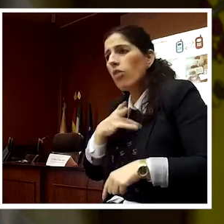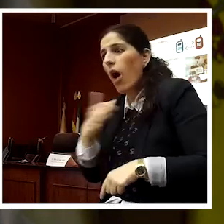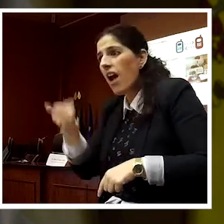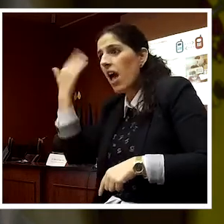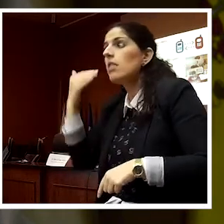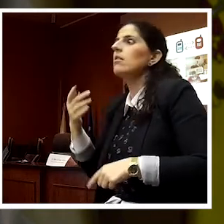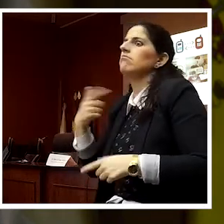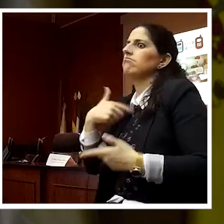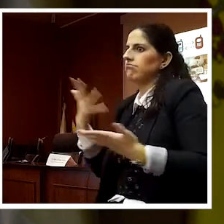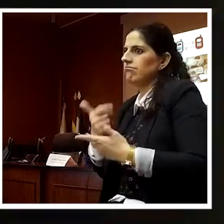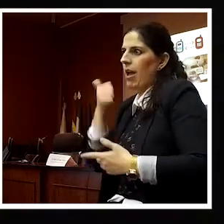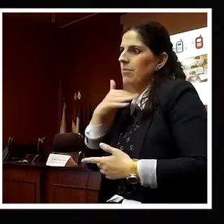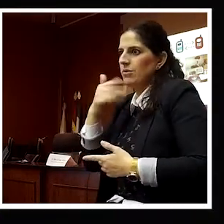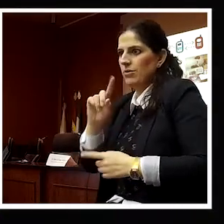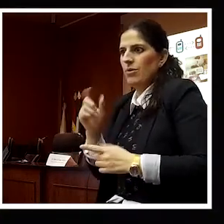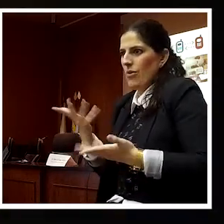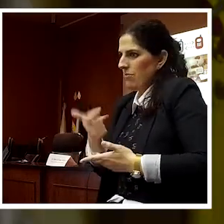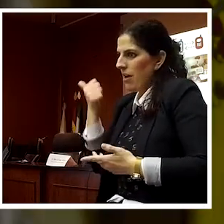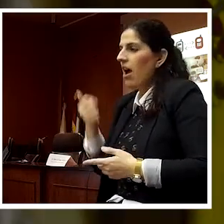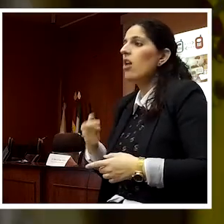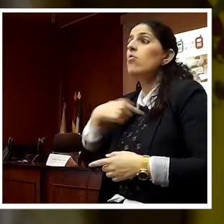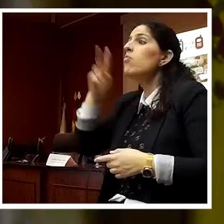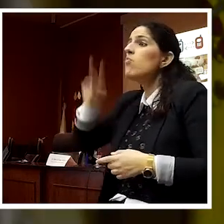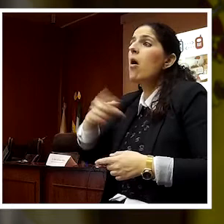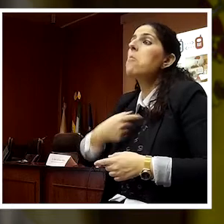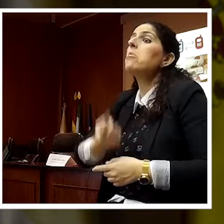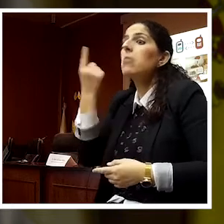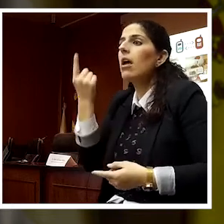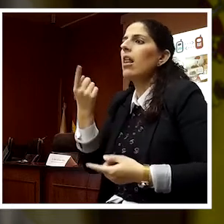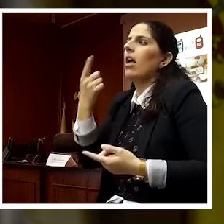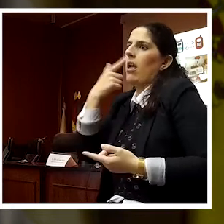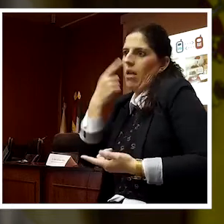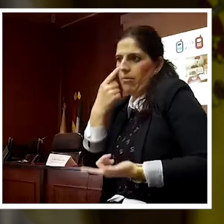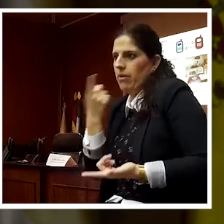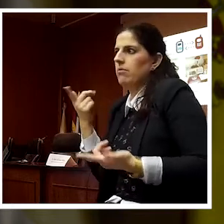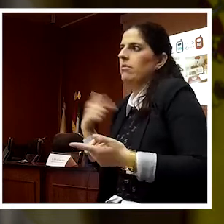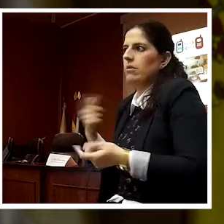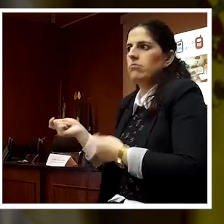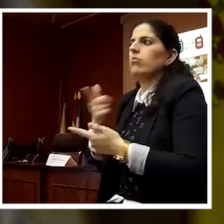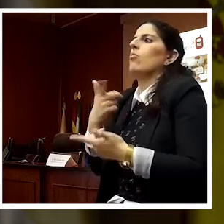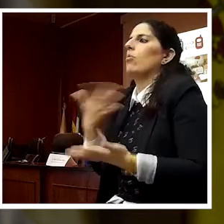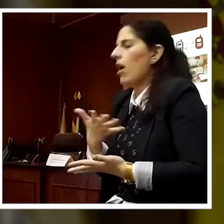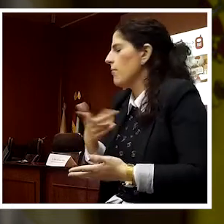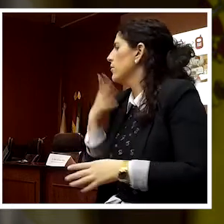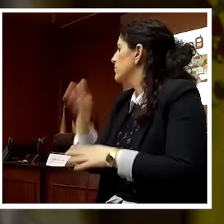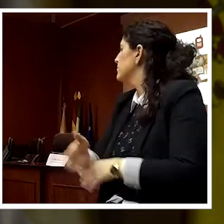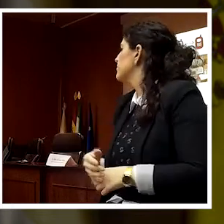infarto, una angina, esa persona se le da muchísima más prioridad porque tiene muchísimo riesgo de que le repita el evento.